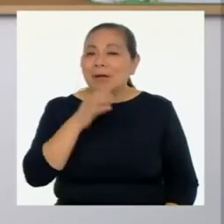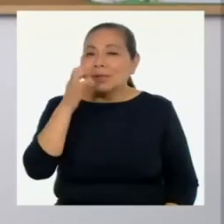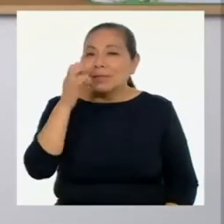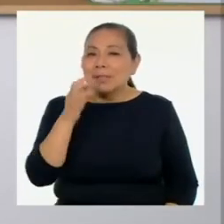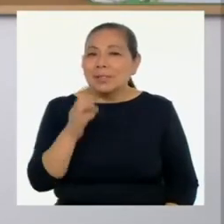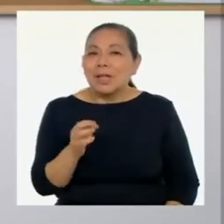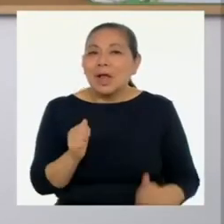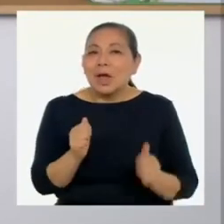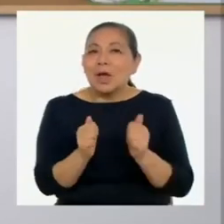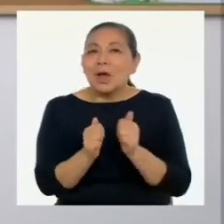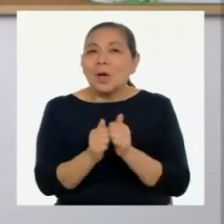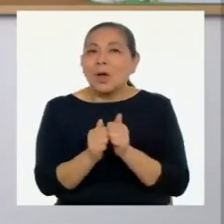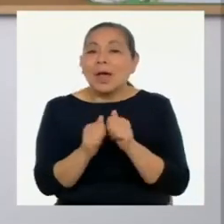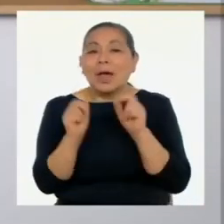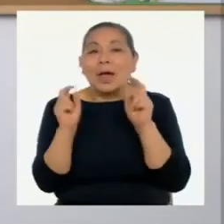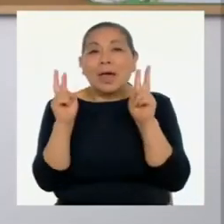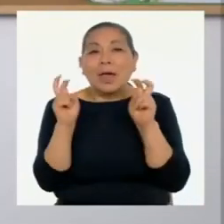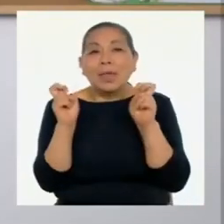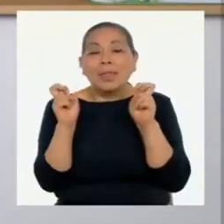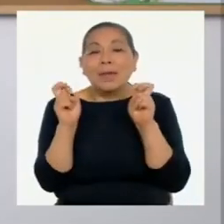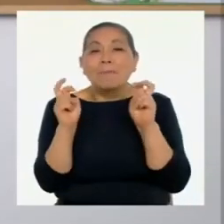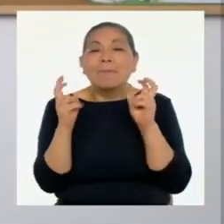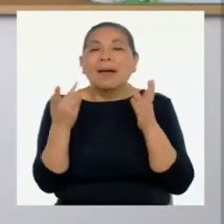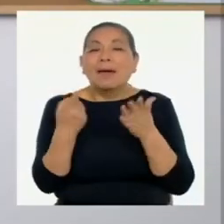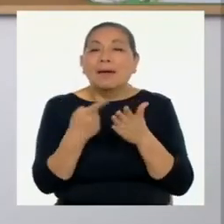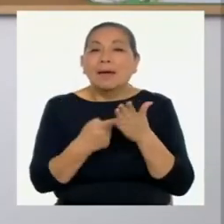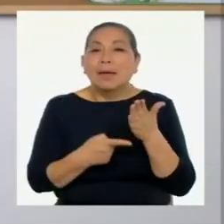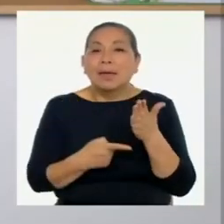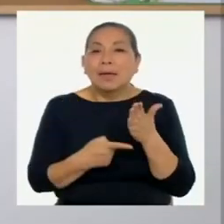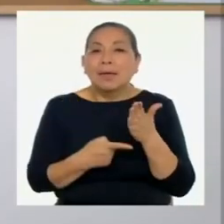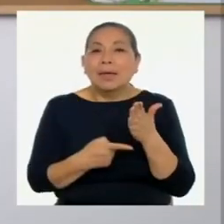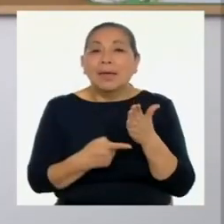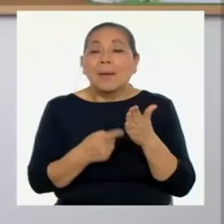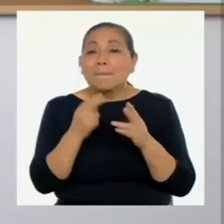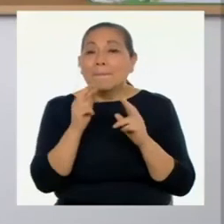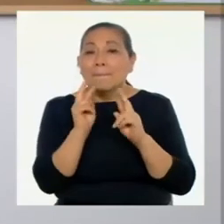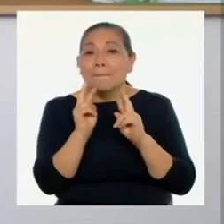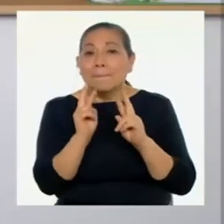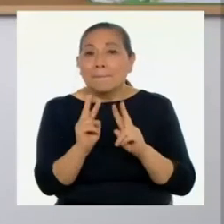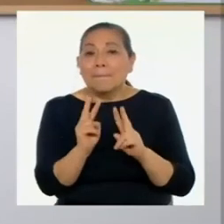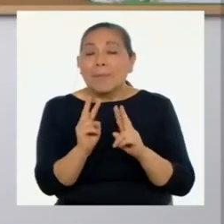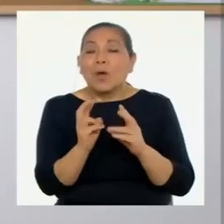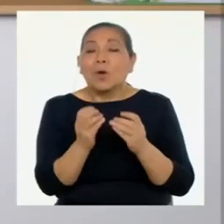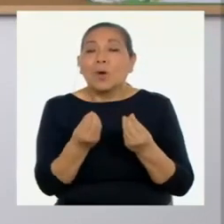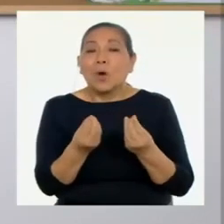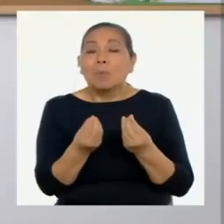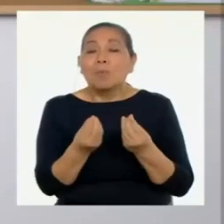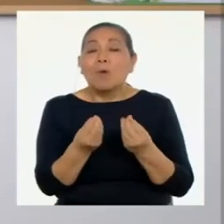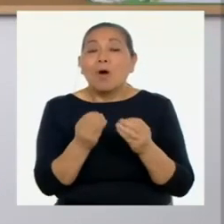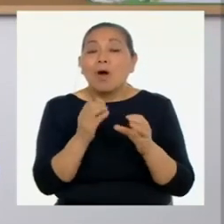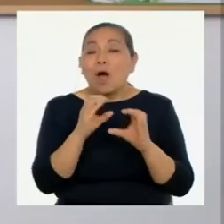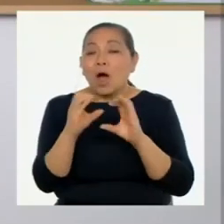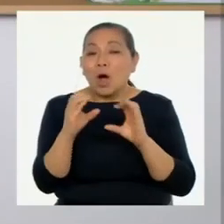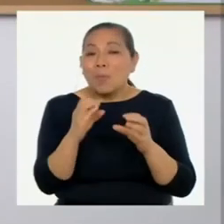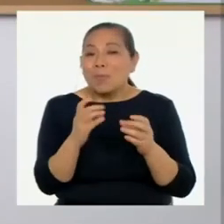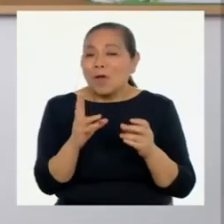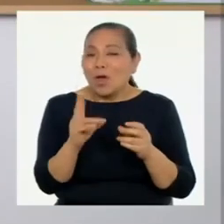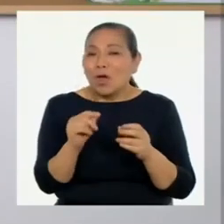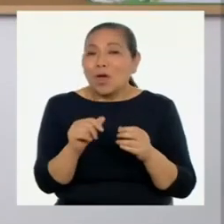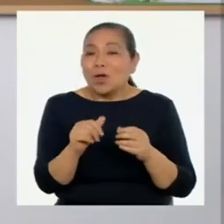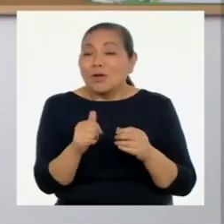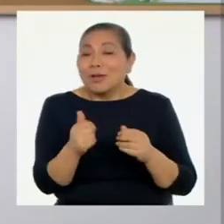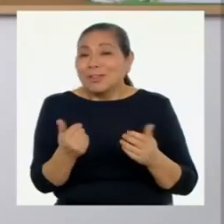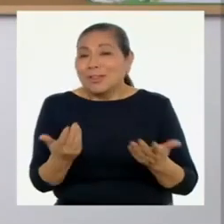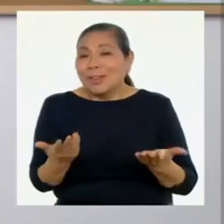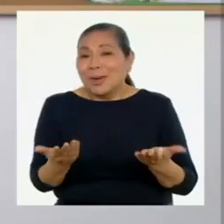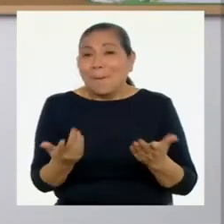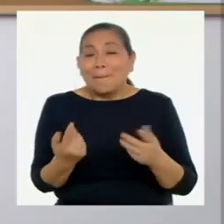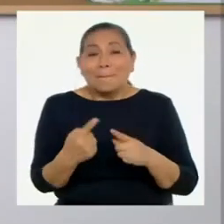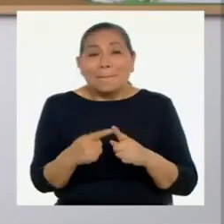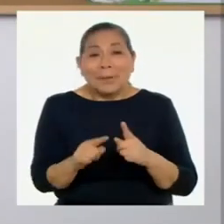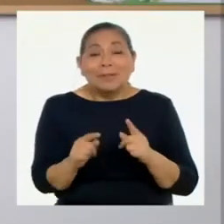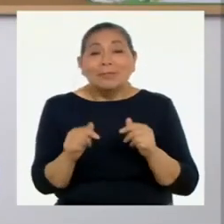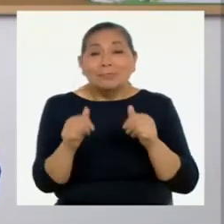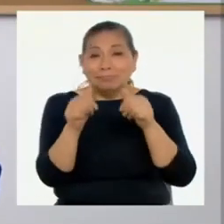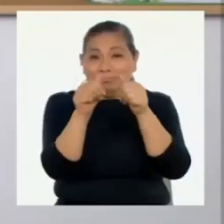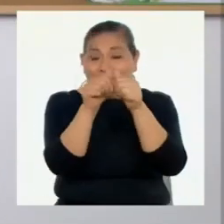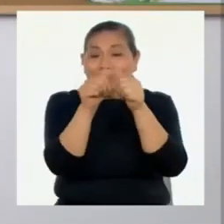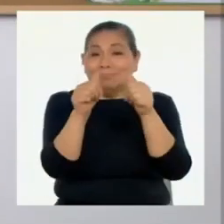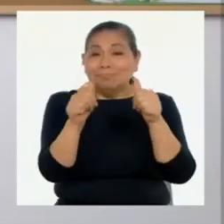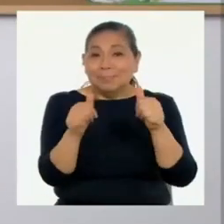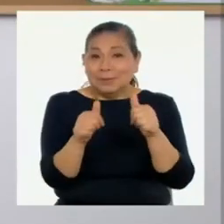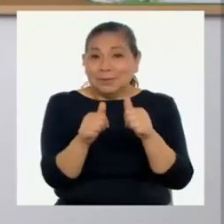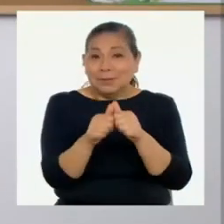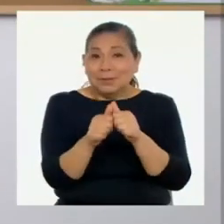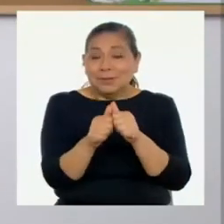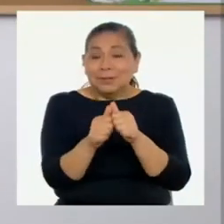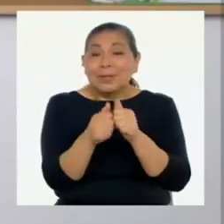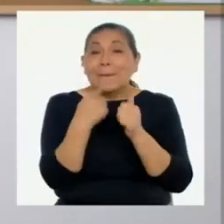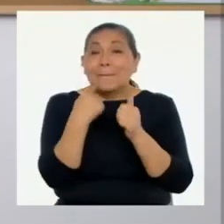estén relacionados al tema abordado y a la situación comunicativa. En otras palabras, las